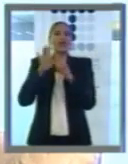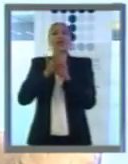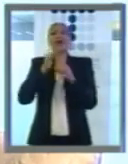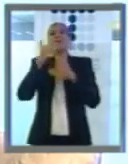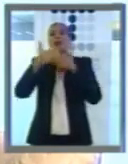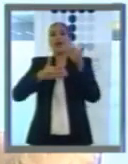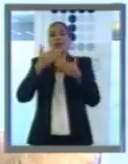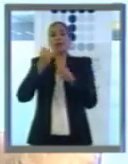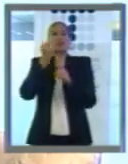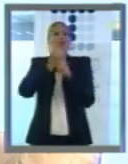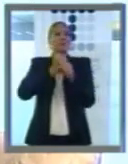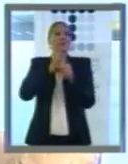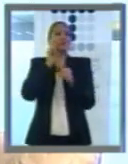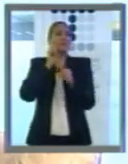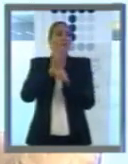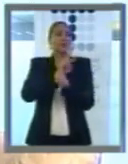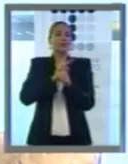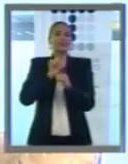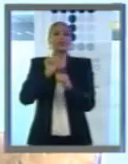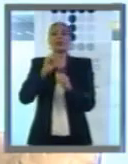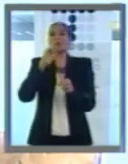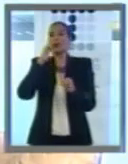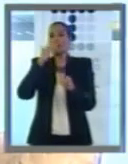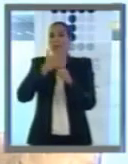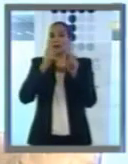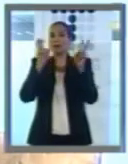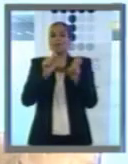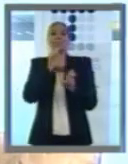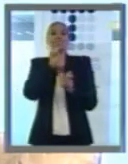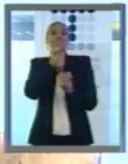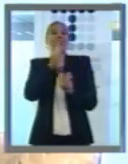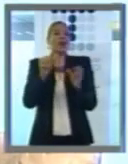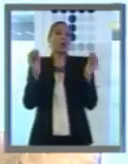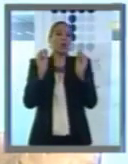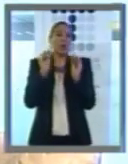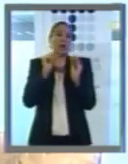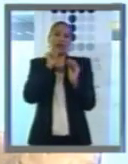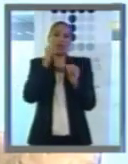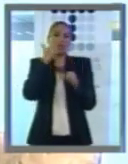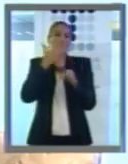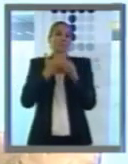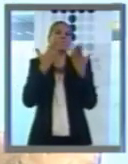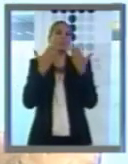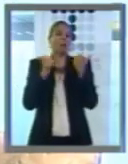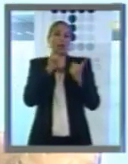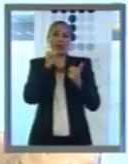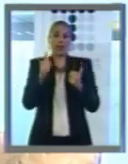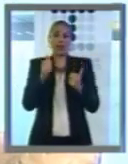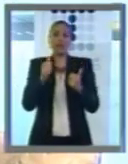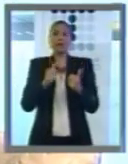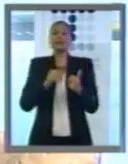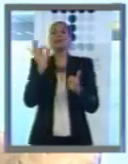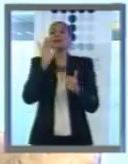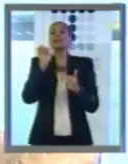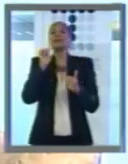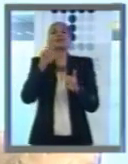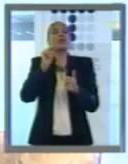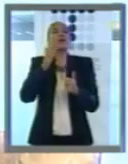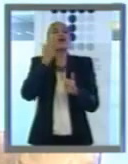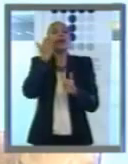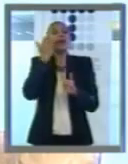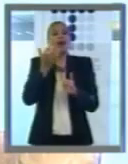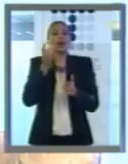de fiscalización, pero en materia de responsabilidad nadie se hace responsable de nada. Y si bien es cierto que no